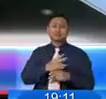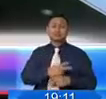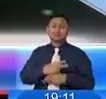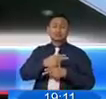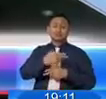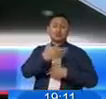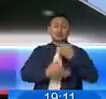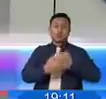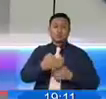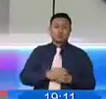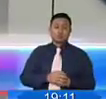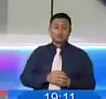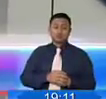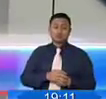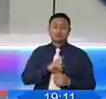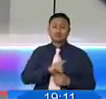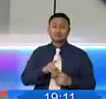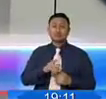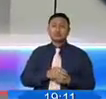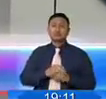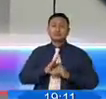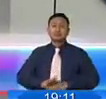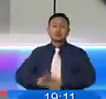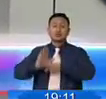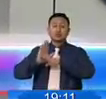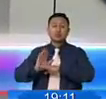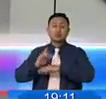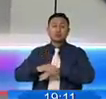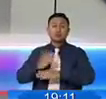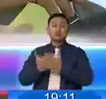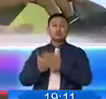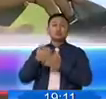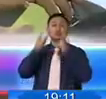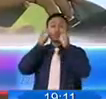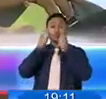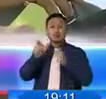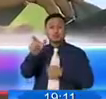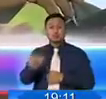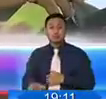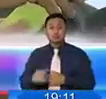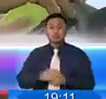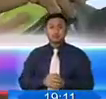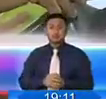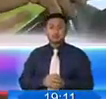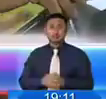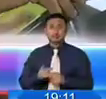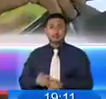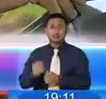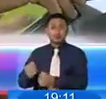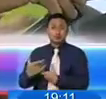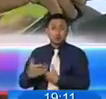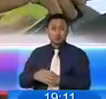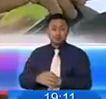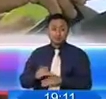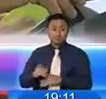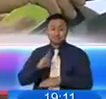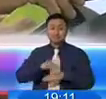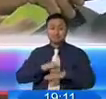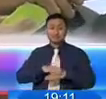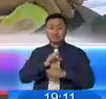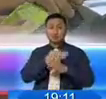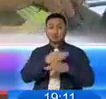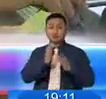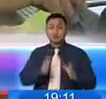de la Judicatura por el supuesto nombramiento inadecuado de fiscales. Es un informe que determina responsabilidades a funcionarios de la